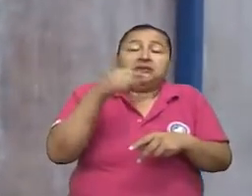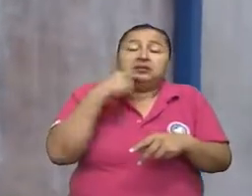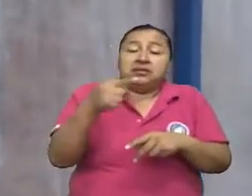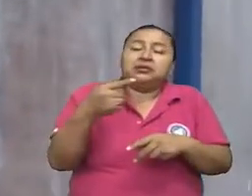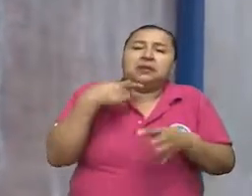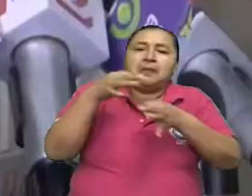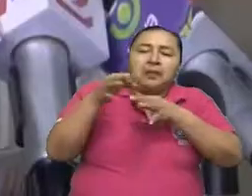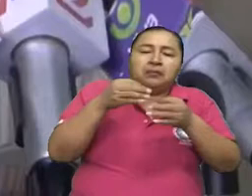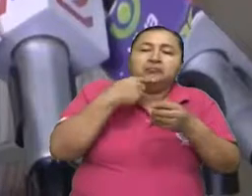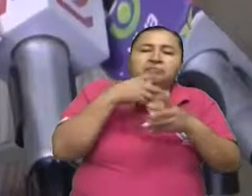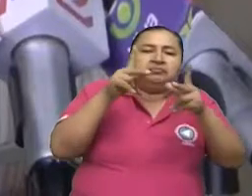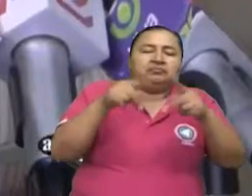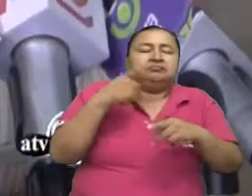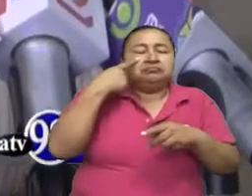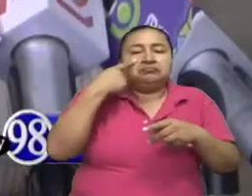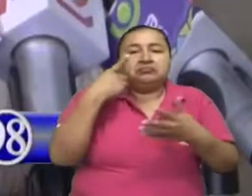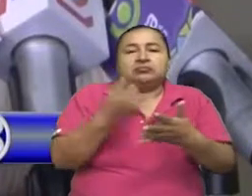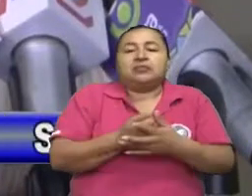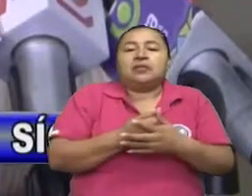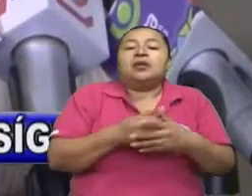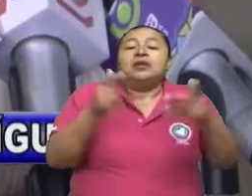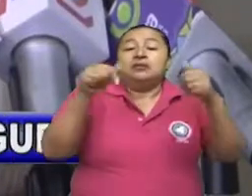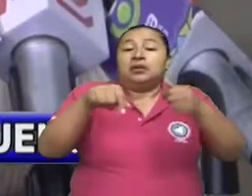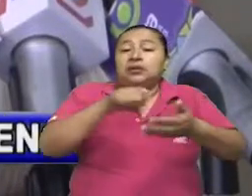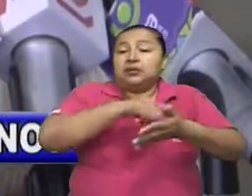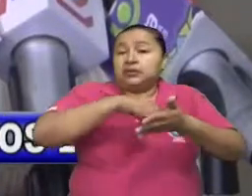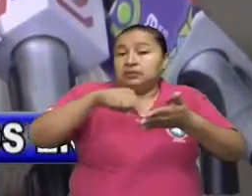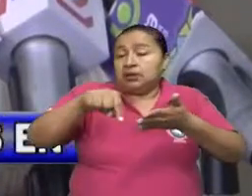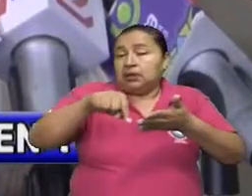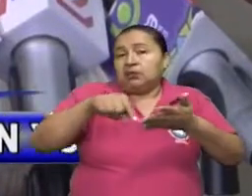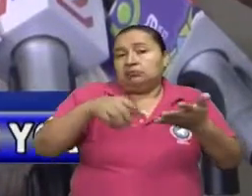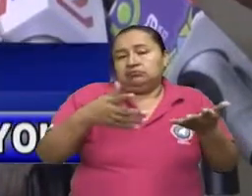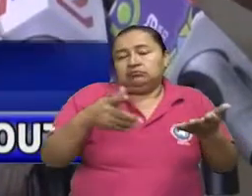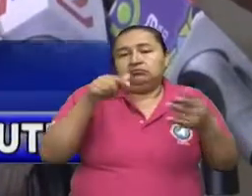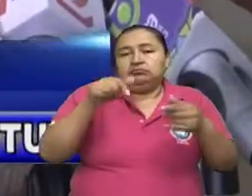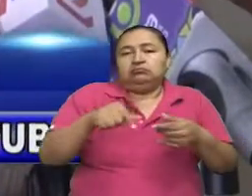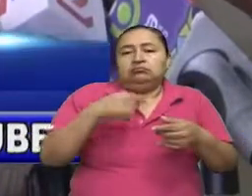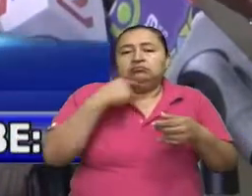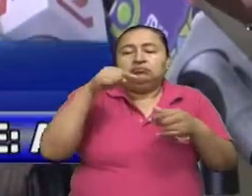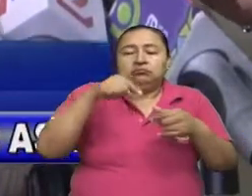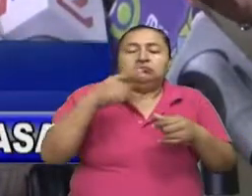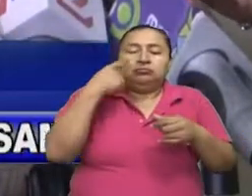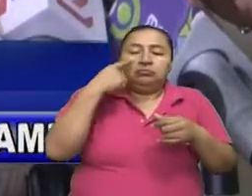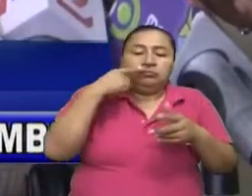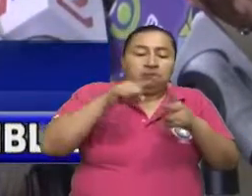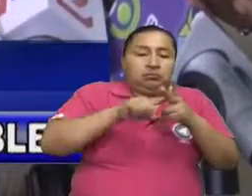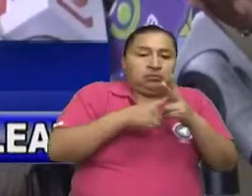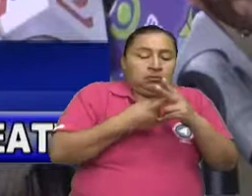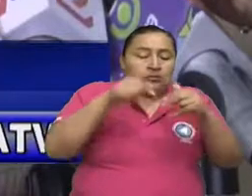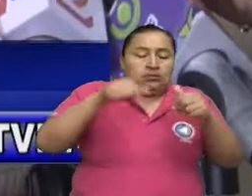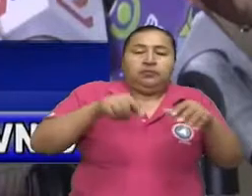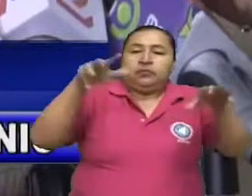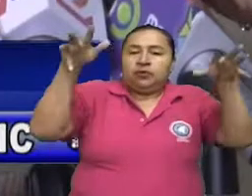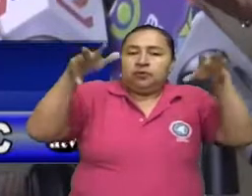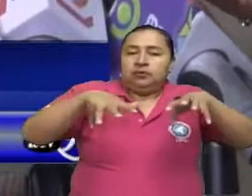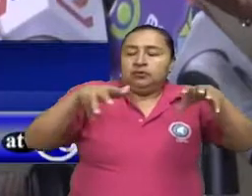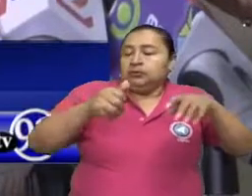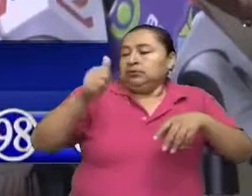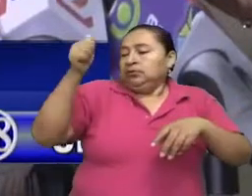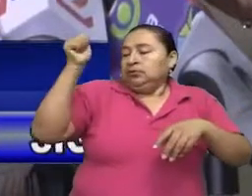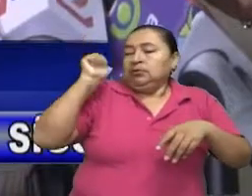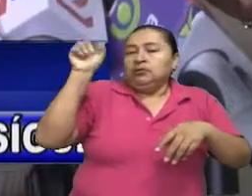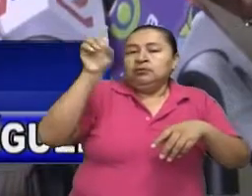INETER. Para esta semana la estamos iniciando con las lluvias de ayer